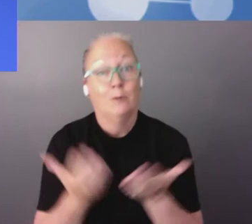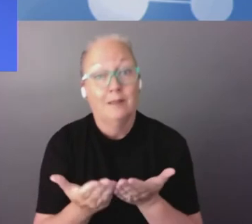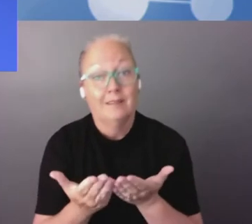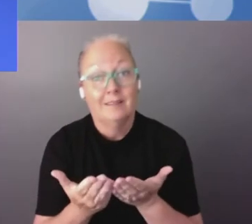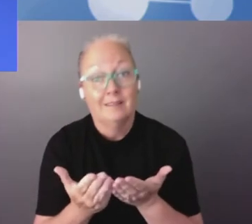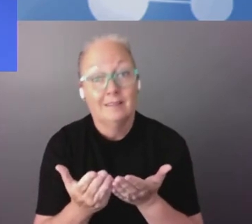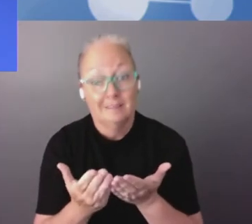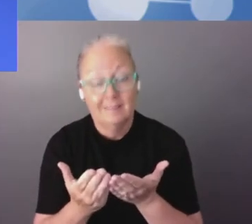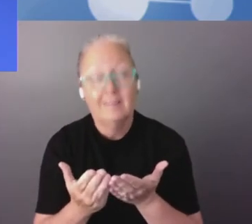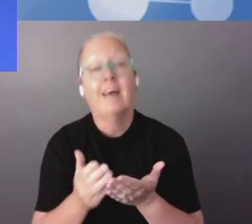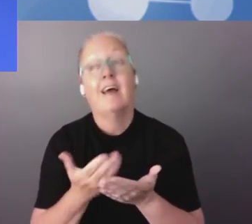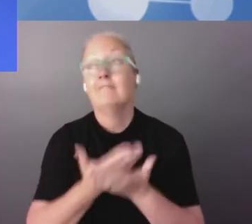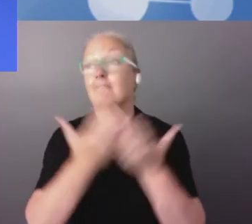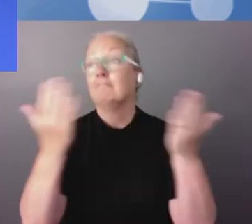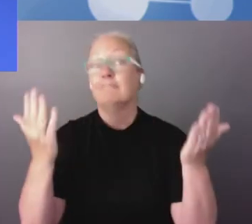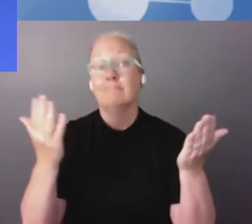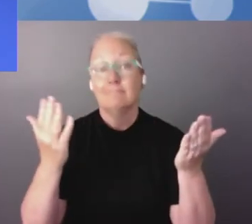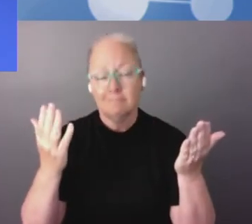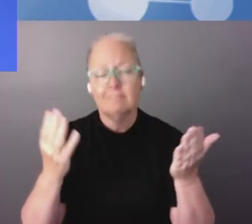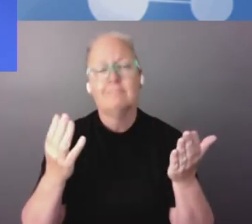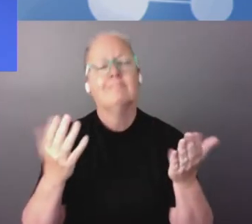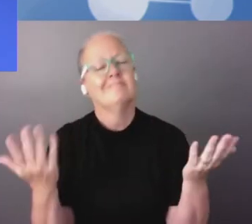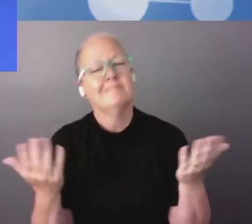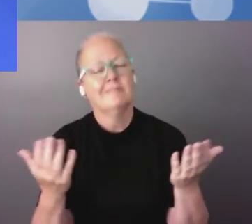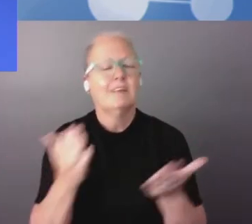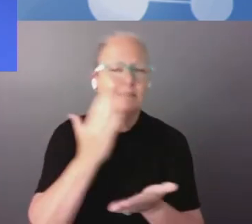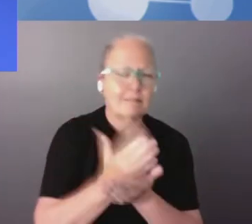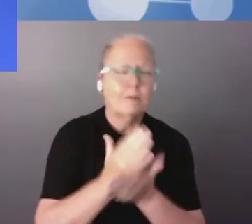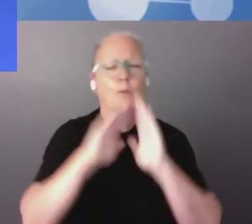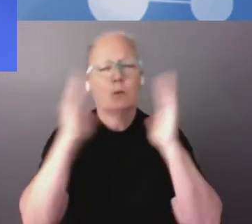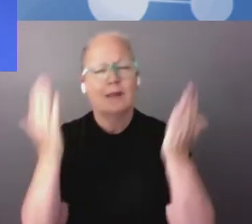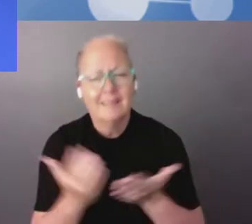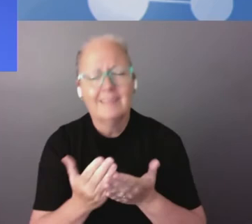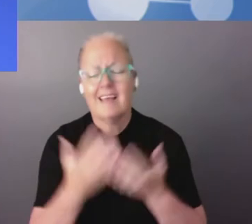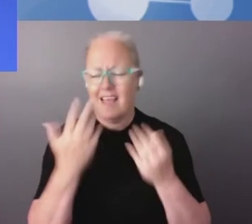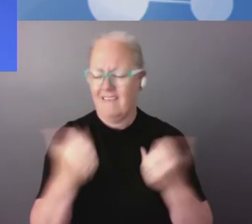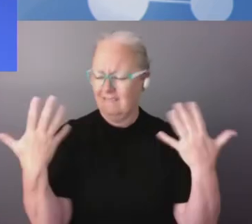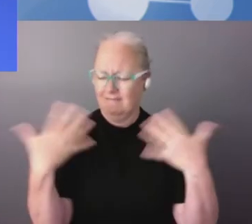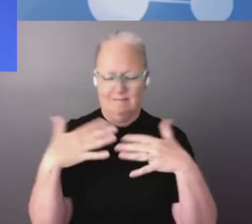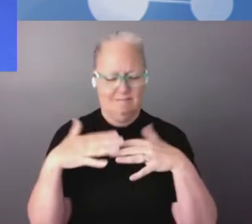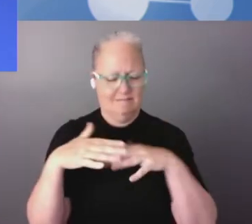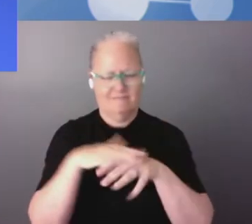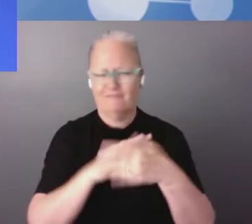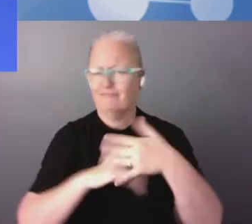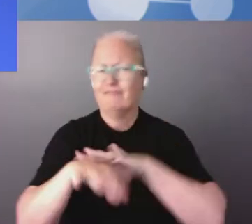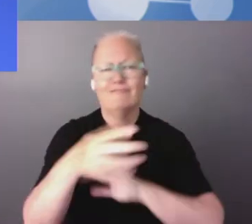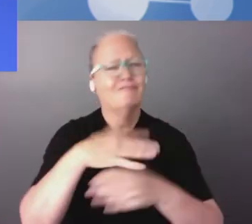juntos. Primero en la literatura, en la ciencia ficción y después cada vez más en la vida